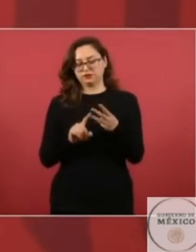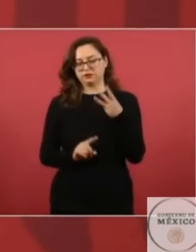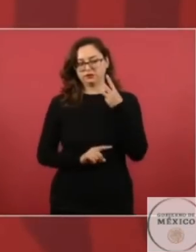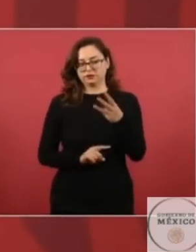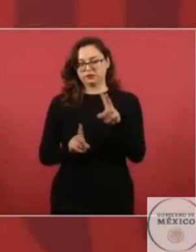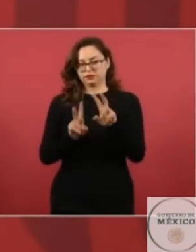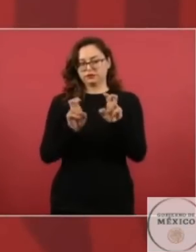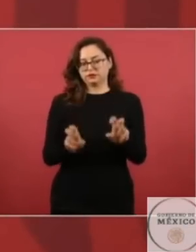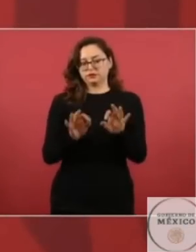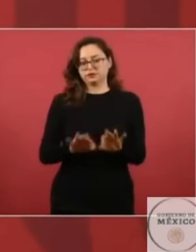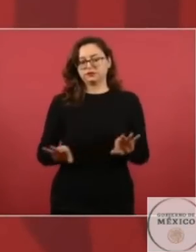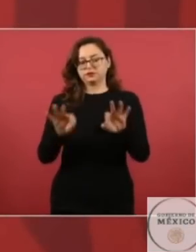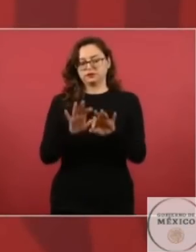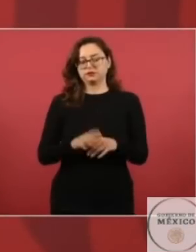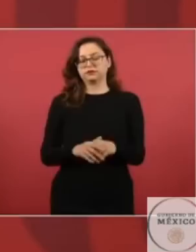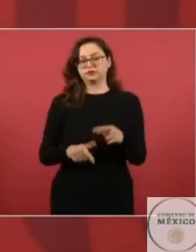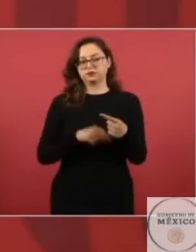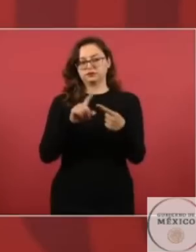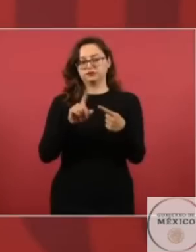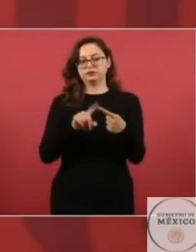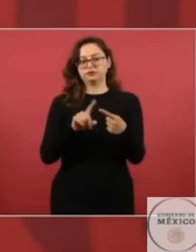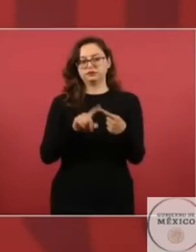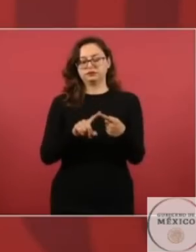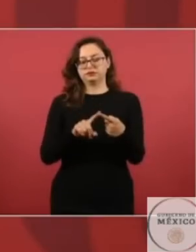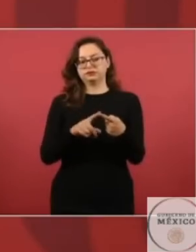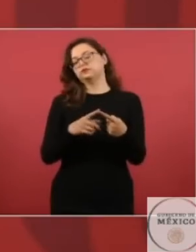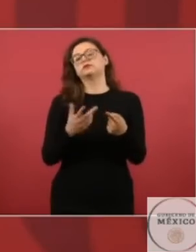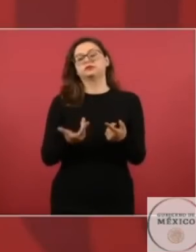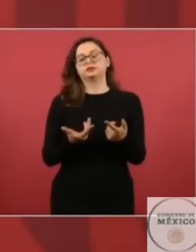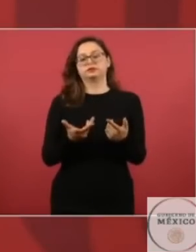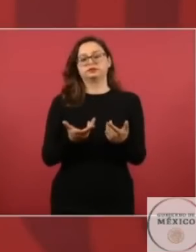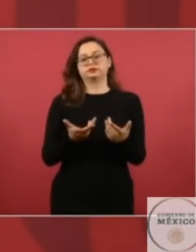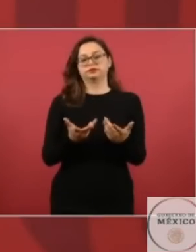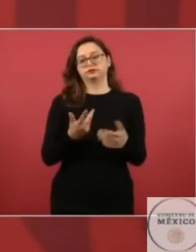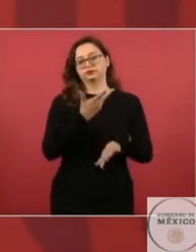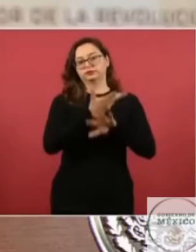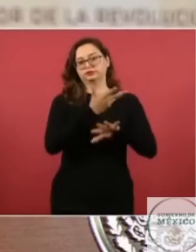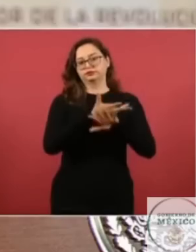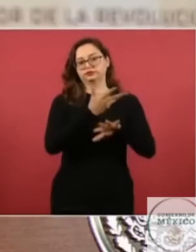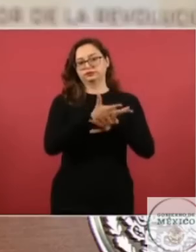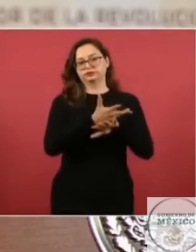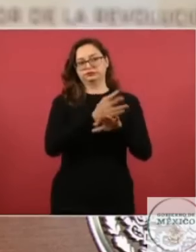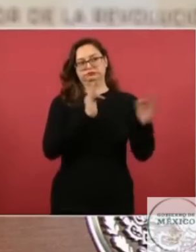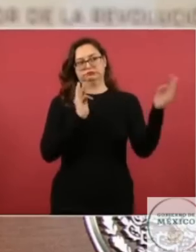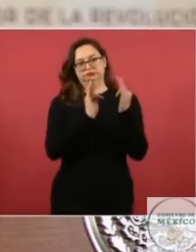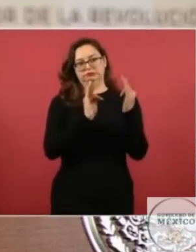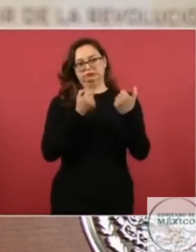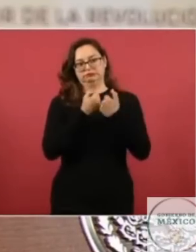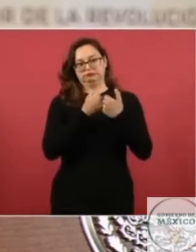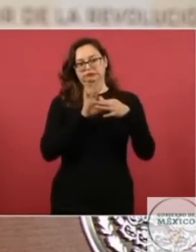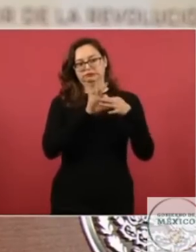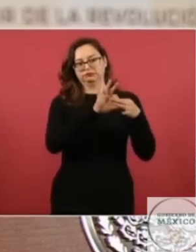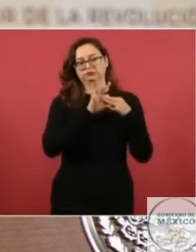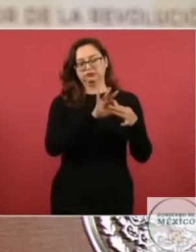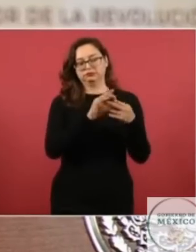la cercanía con el mercado más grande del mundo, y ahí la importancia del tratado.